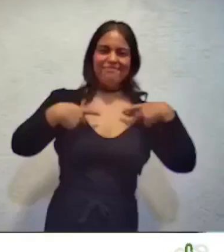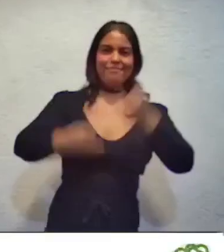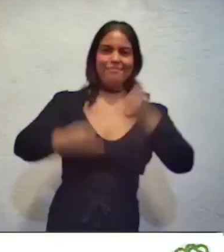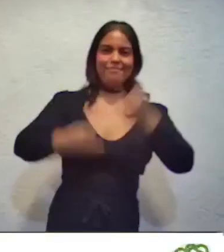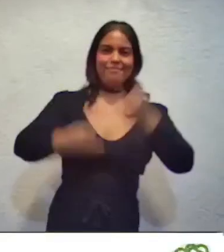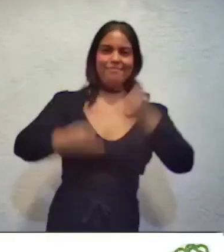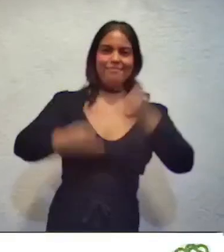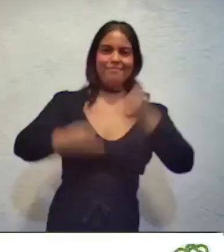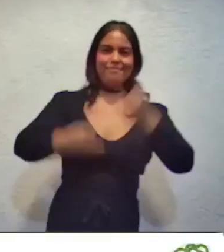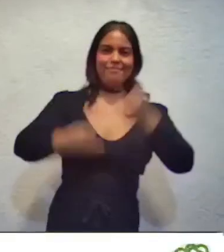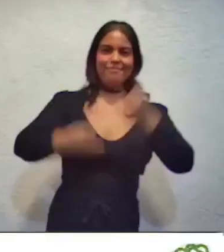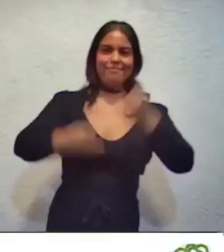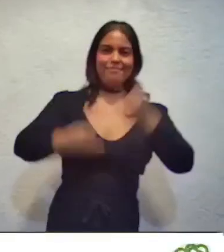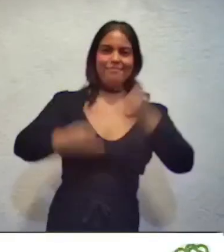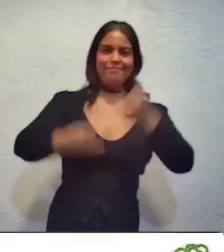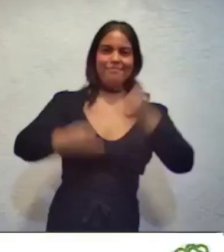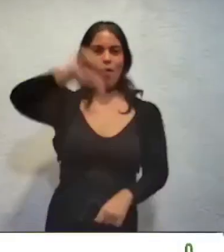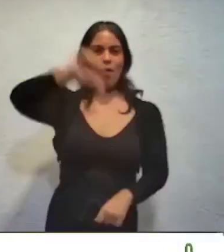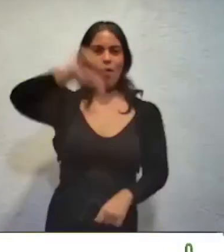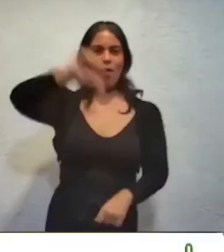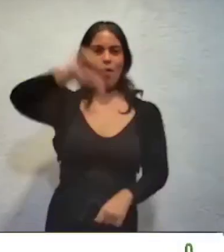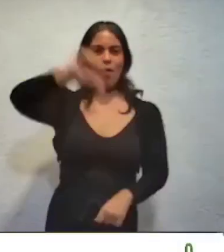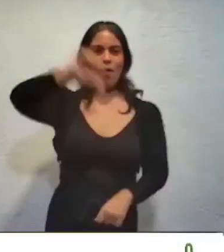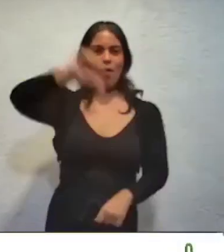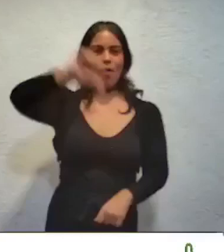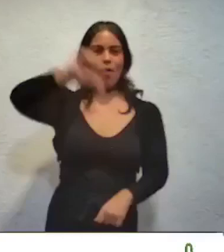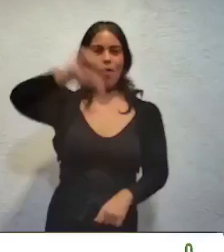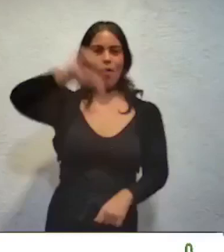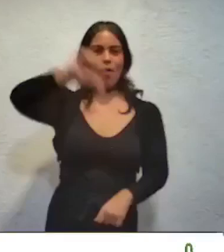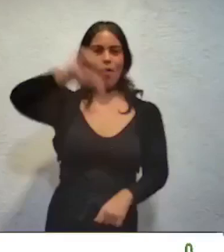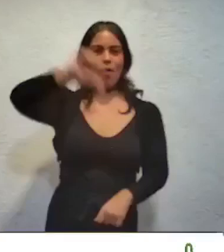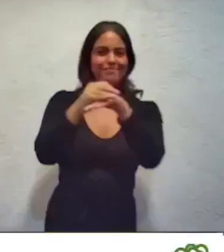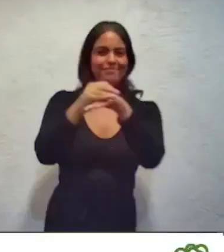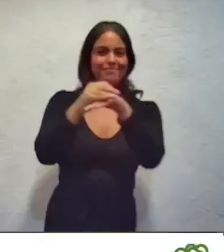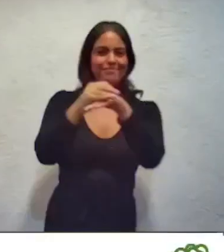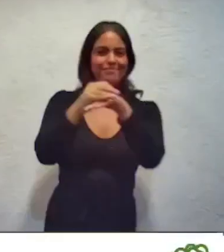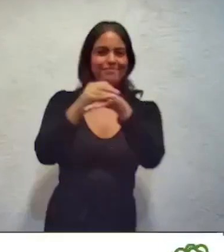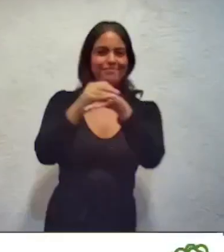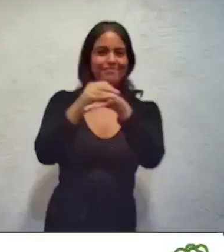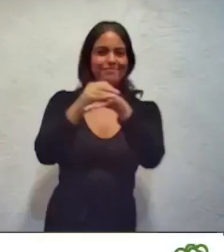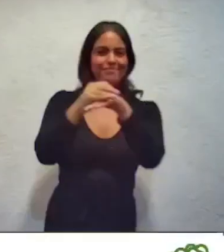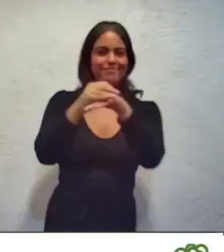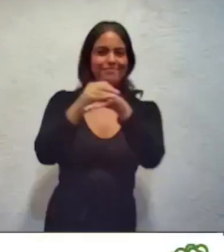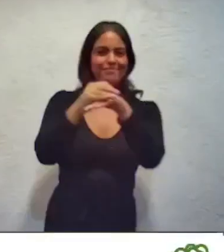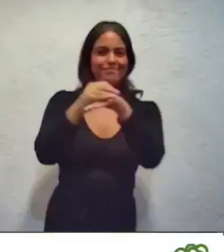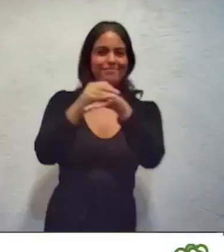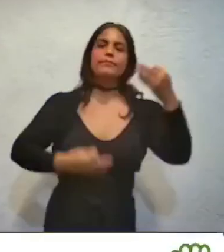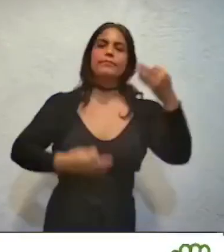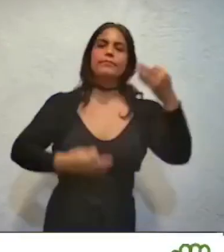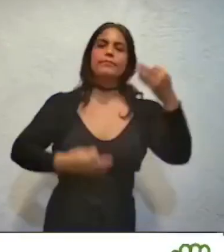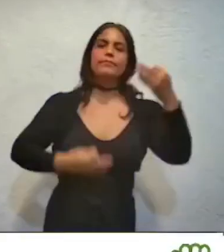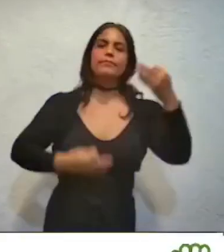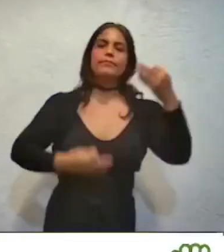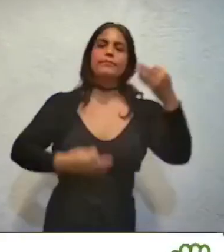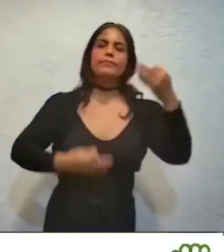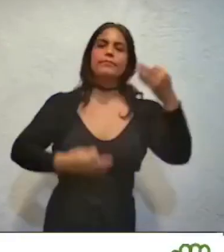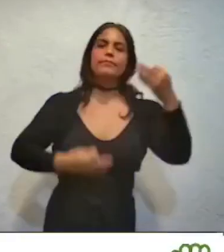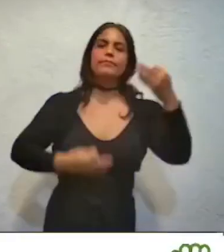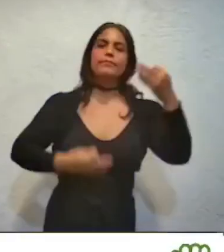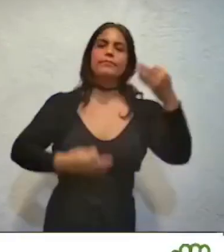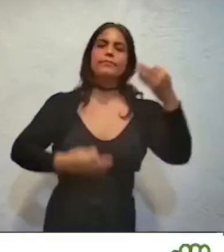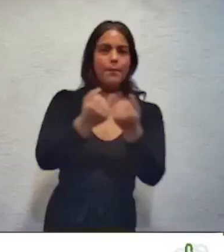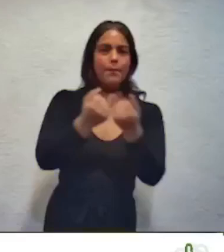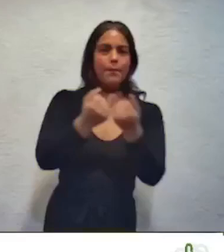Estado de Guerrero convocada para esta fecha. Saludo respetuosamente a la magistrada y magistrados integrantes del Pleno, así como